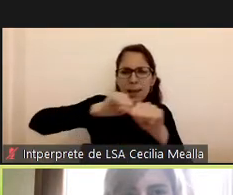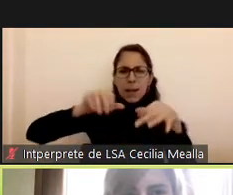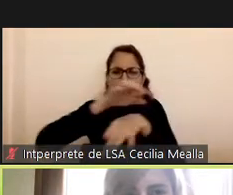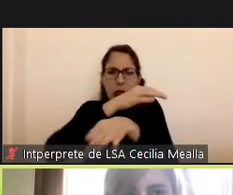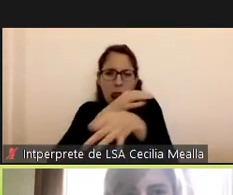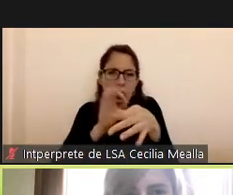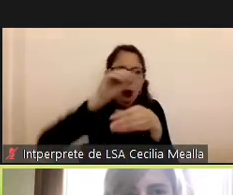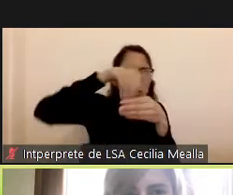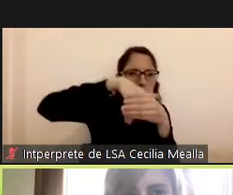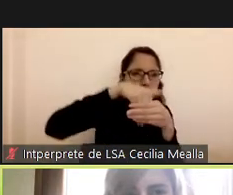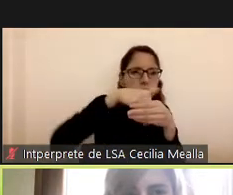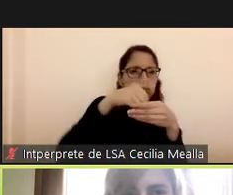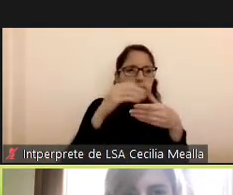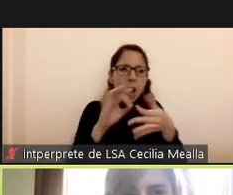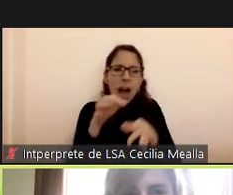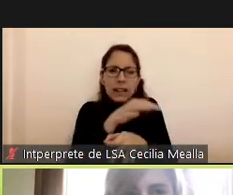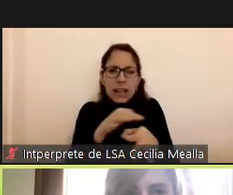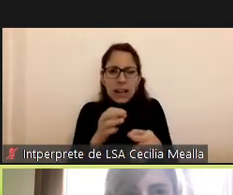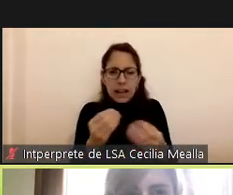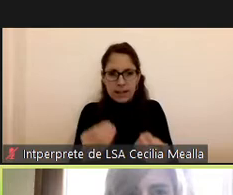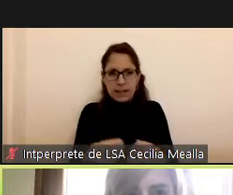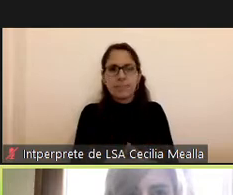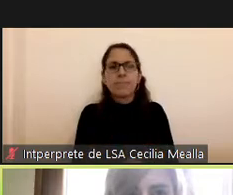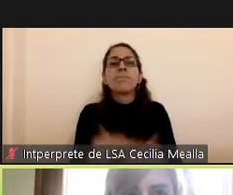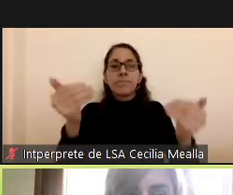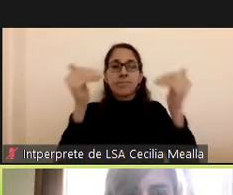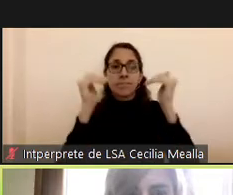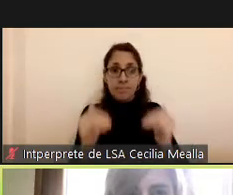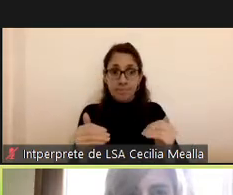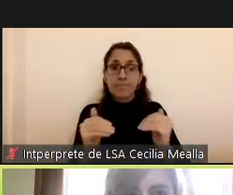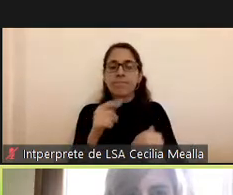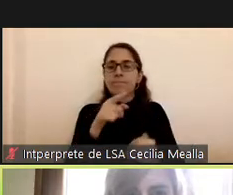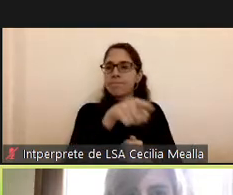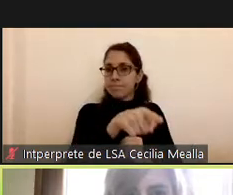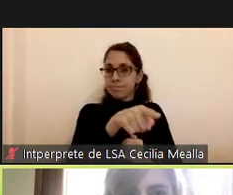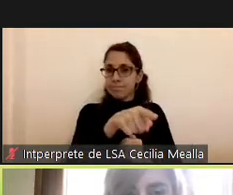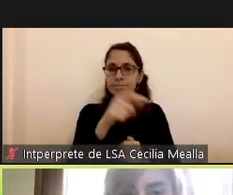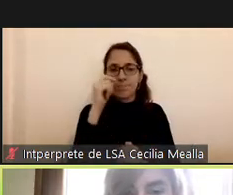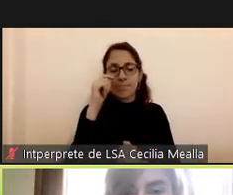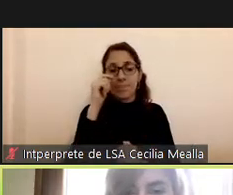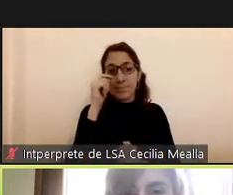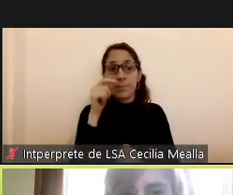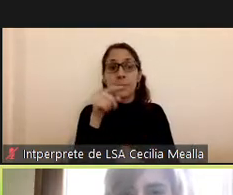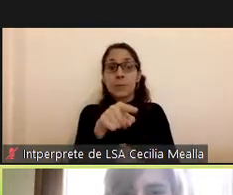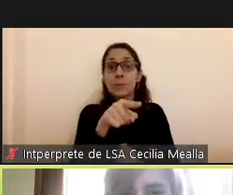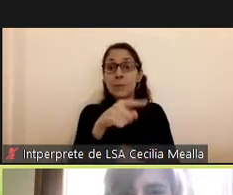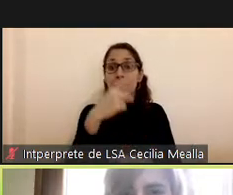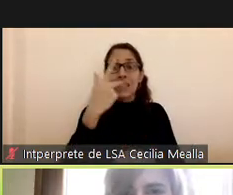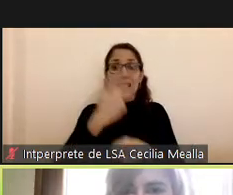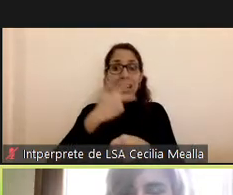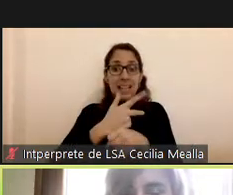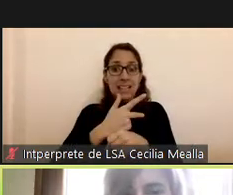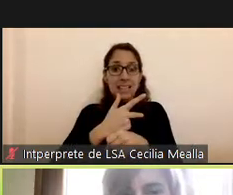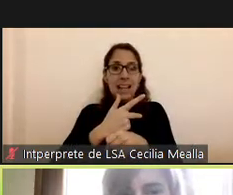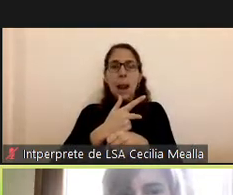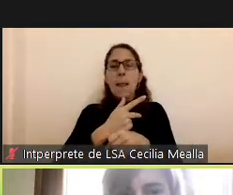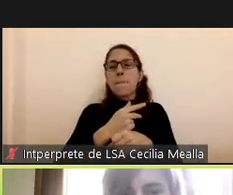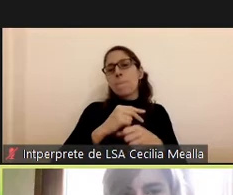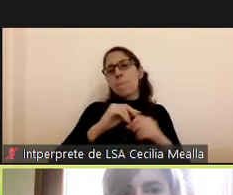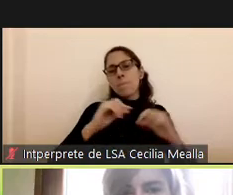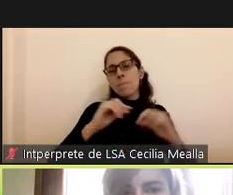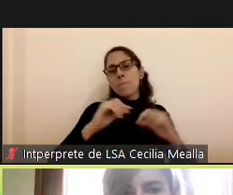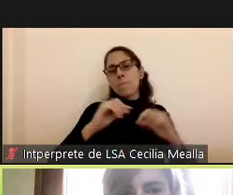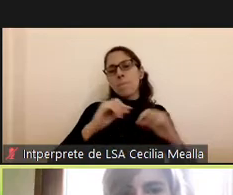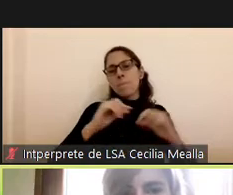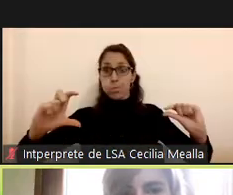las bacterias. Y después tenemos acá el tercer tipo de pared que pueden tener